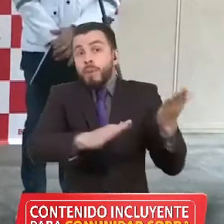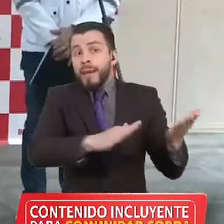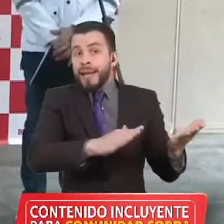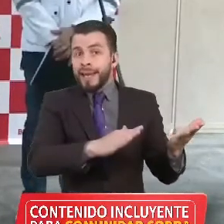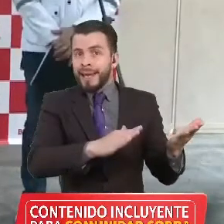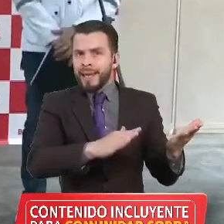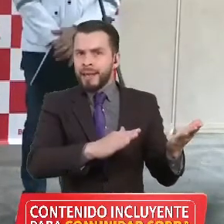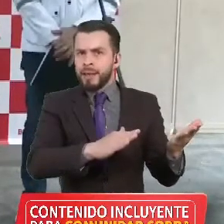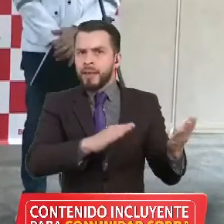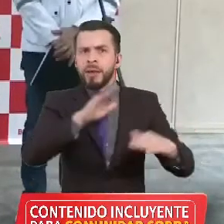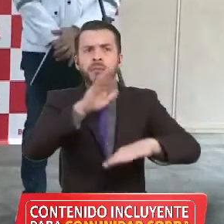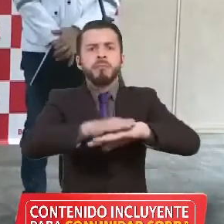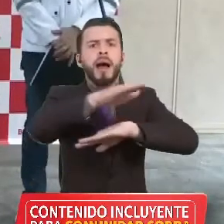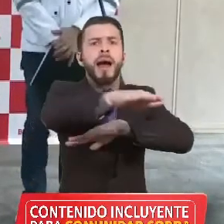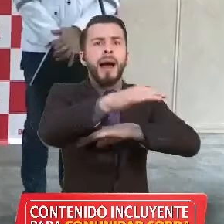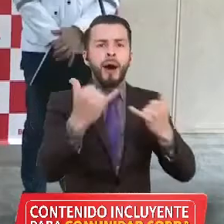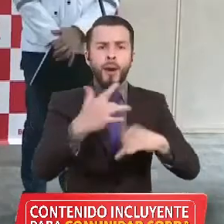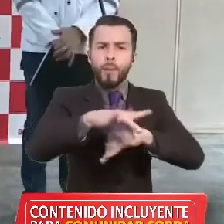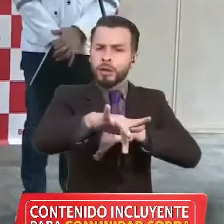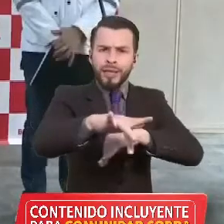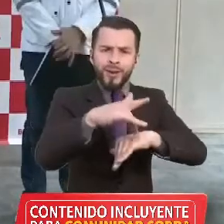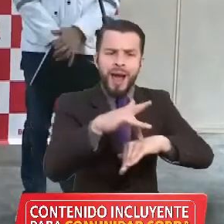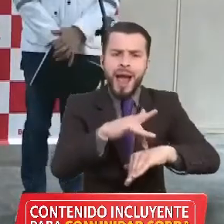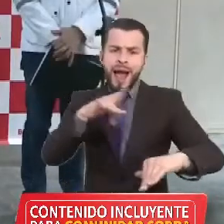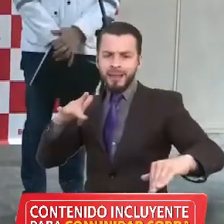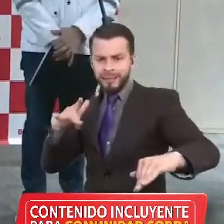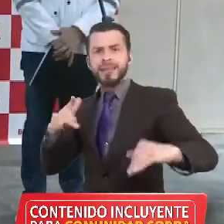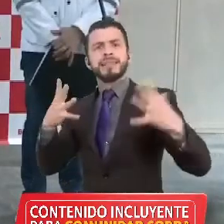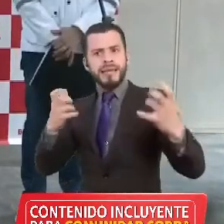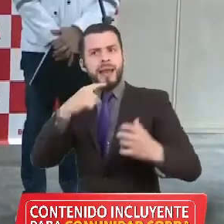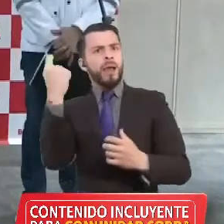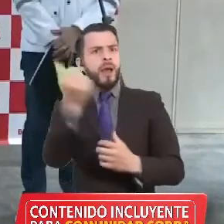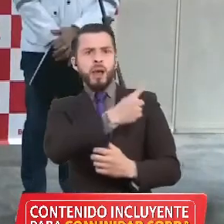estudiar estos casos nos permite buscar soluciones